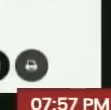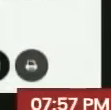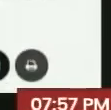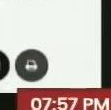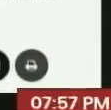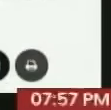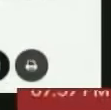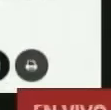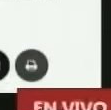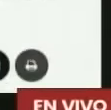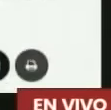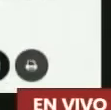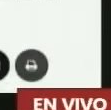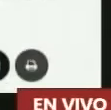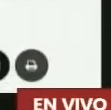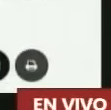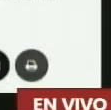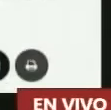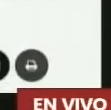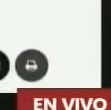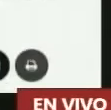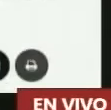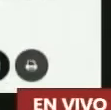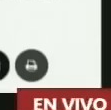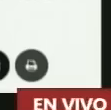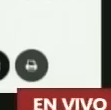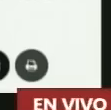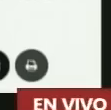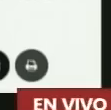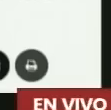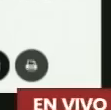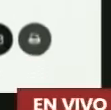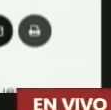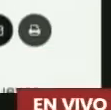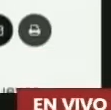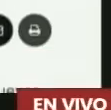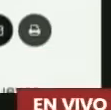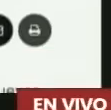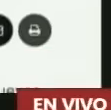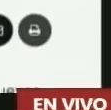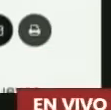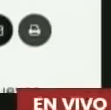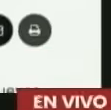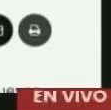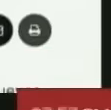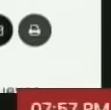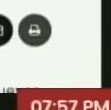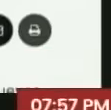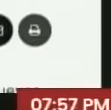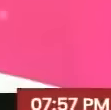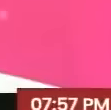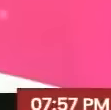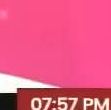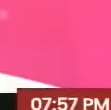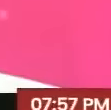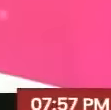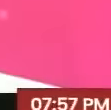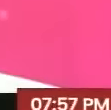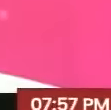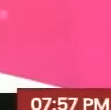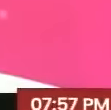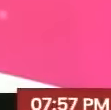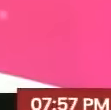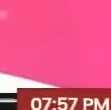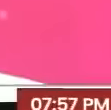firmó carta de intención con empresa china de construcción. El gobernador de Carabobo continuó cuarto día de visita en Shanghái. La CABA se fue